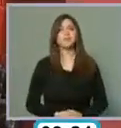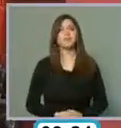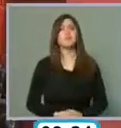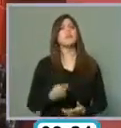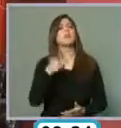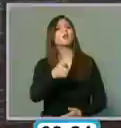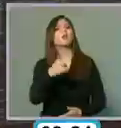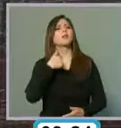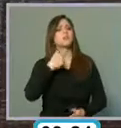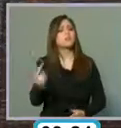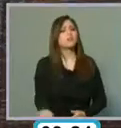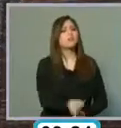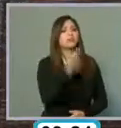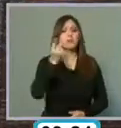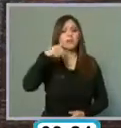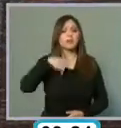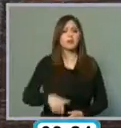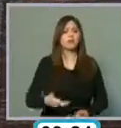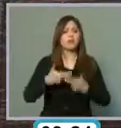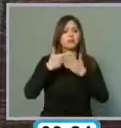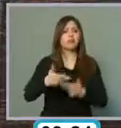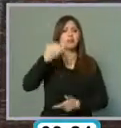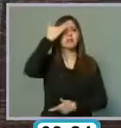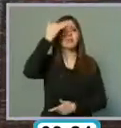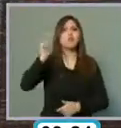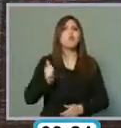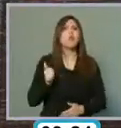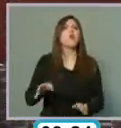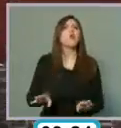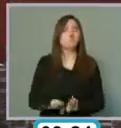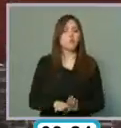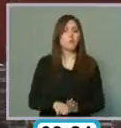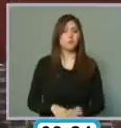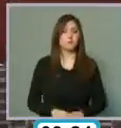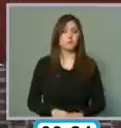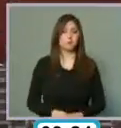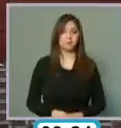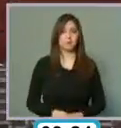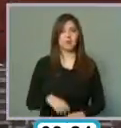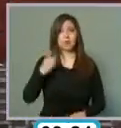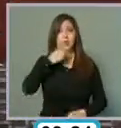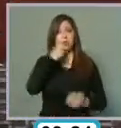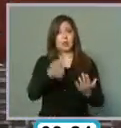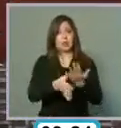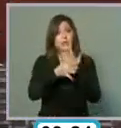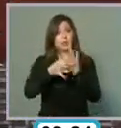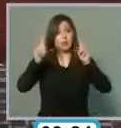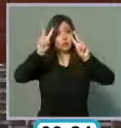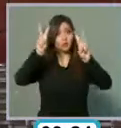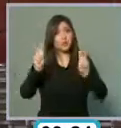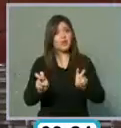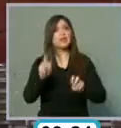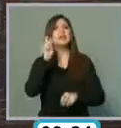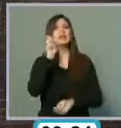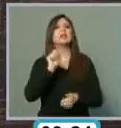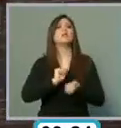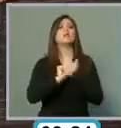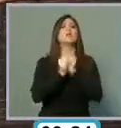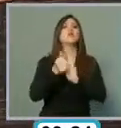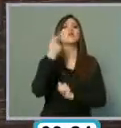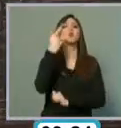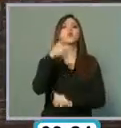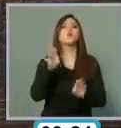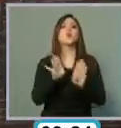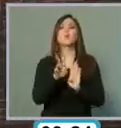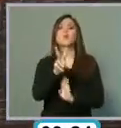el tiempo de acuerdo a nuestro Dice un signo zodiacal? pensamiento por ahí, sabia virtud, aquí es de valorar y aprovechar el tiempo. Ok.